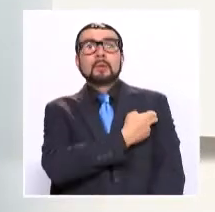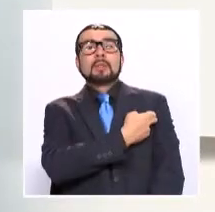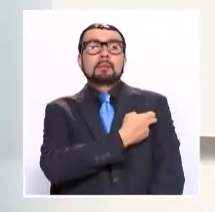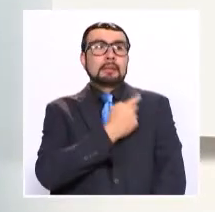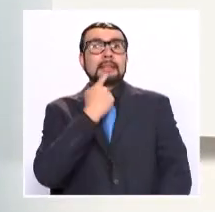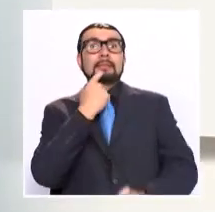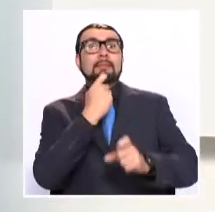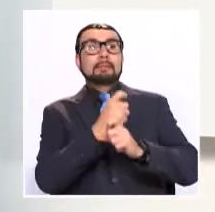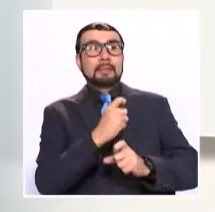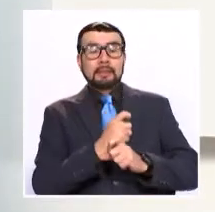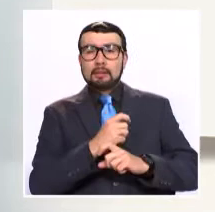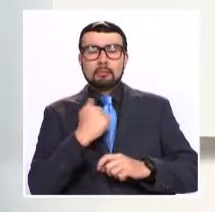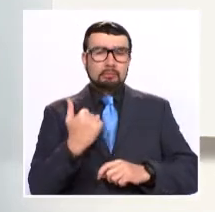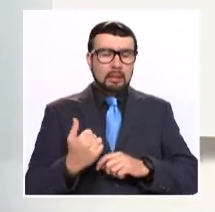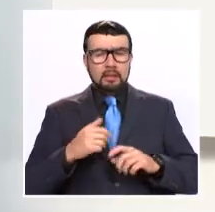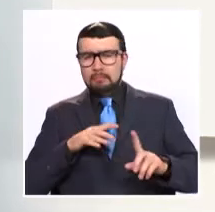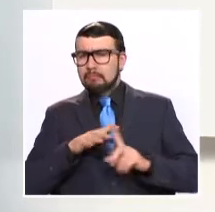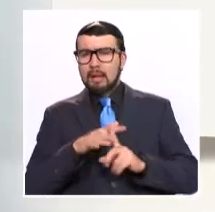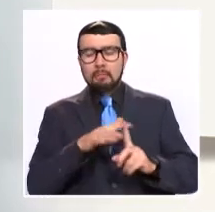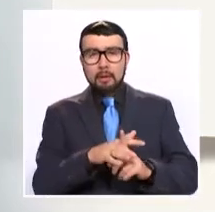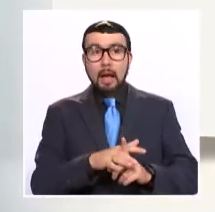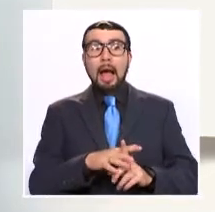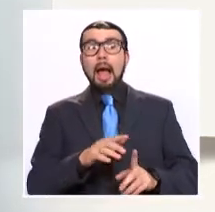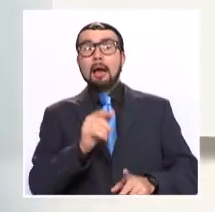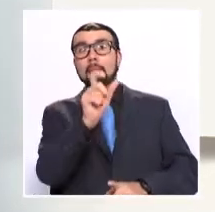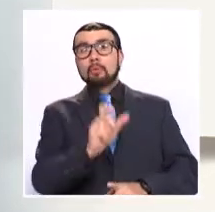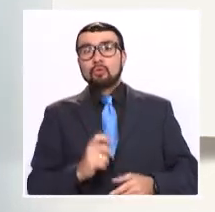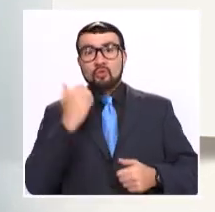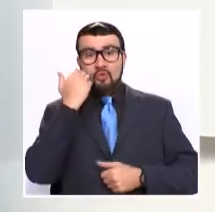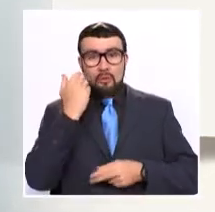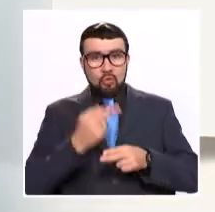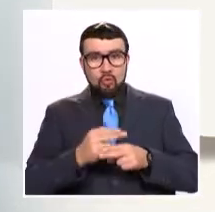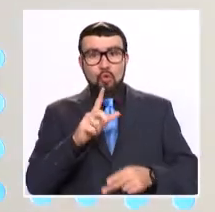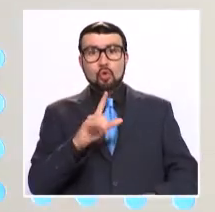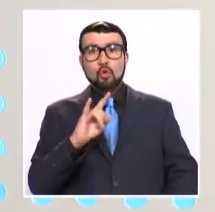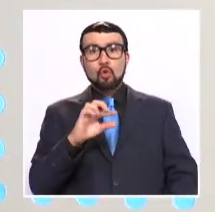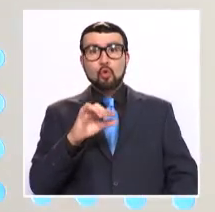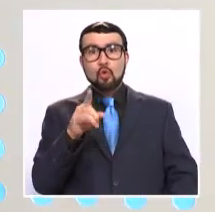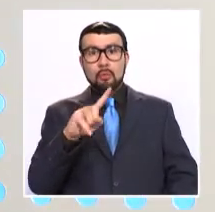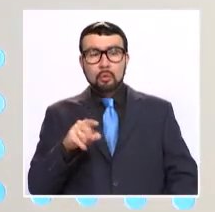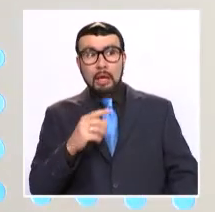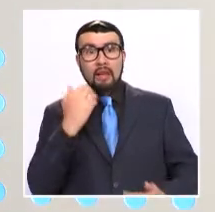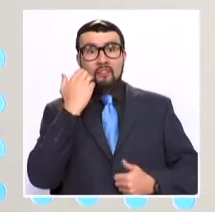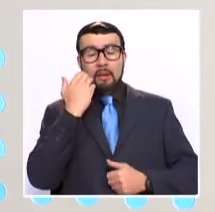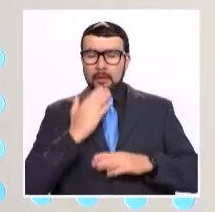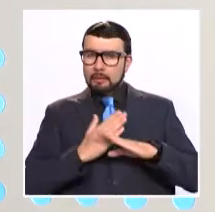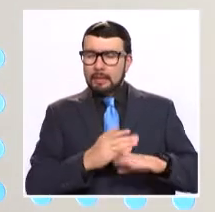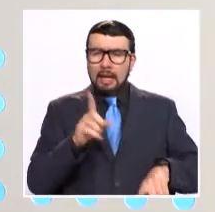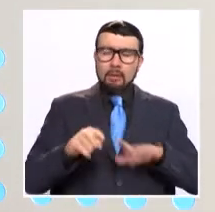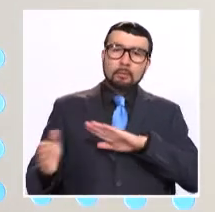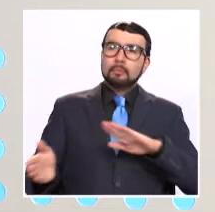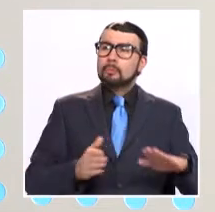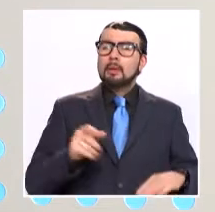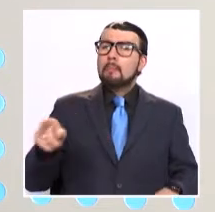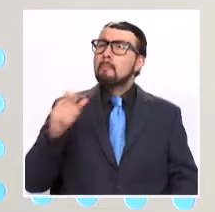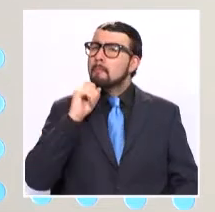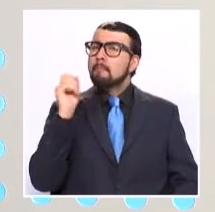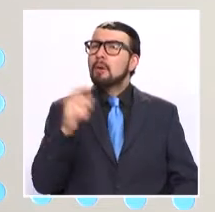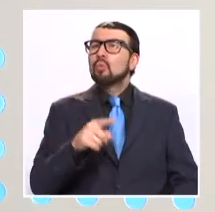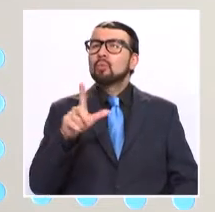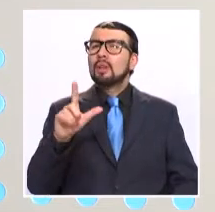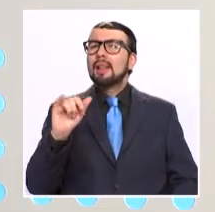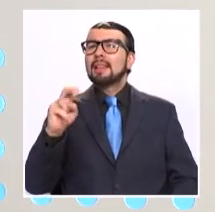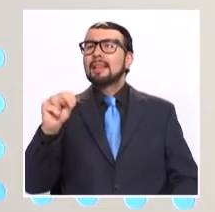unas indicaciones de unas vacunas puntuales para este tipo de personas. También tenemos una pregunta de Lina Paola, el esquema